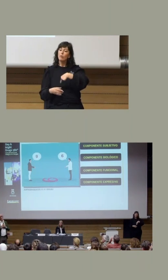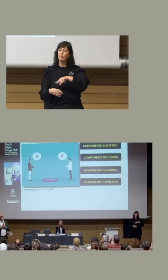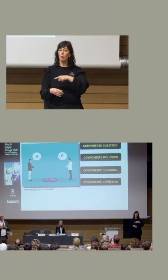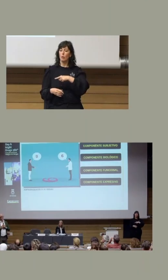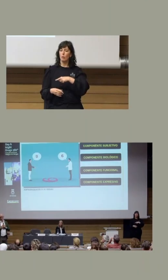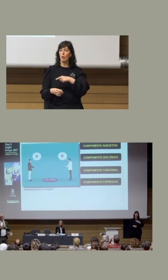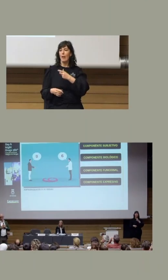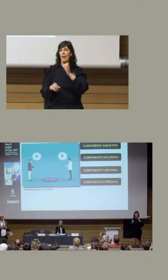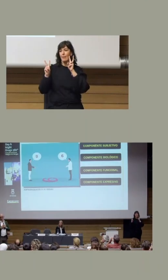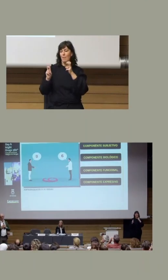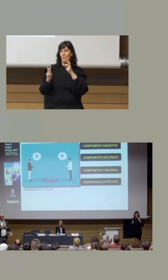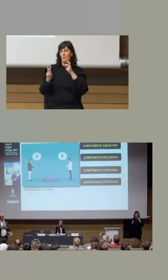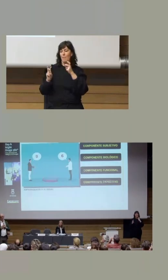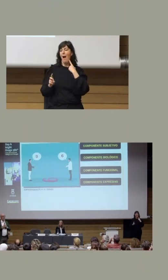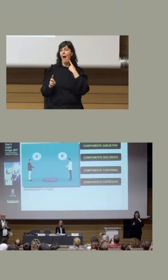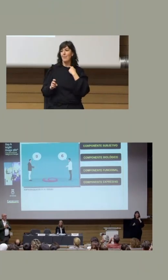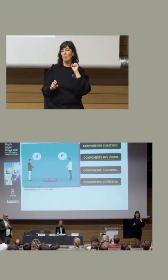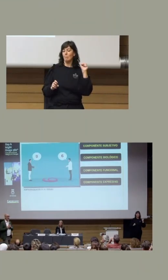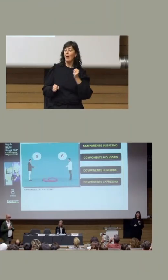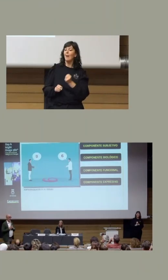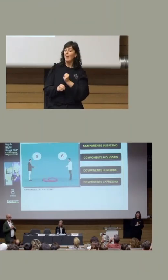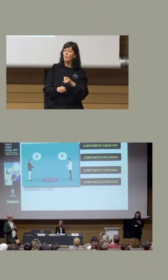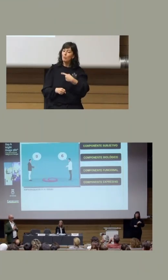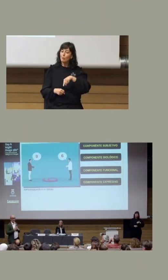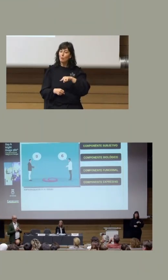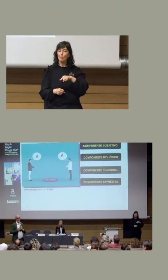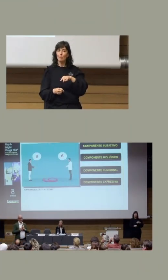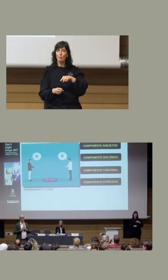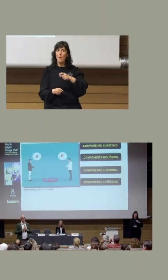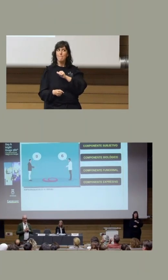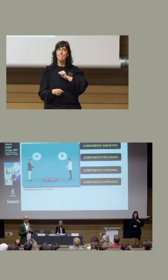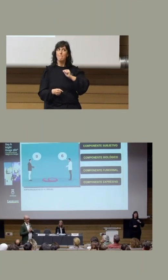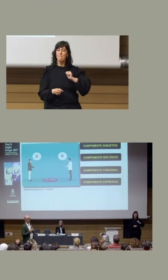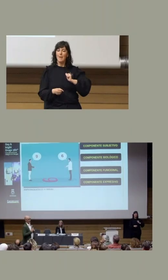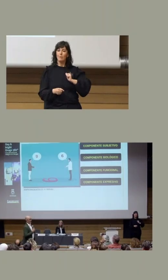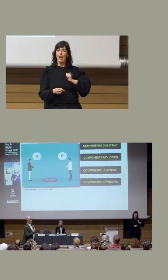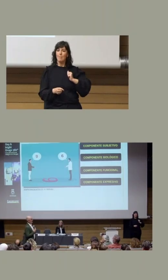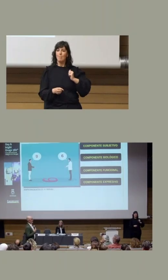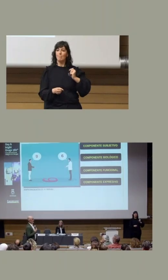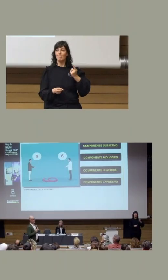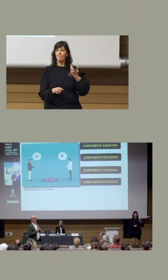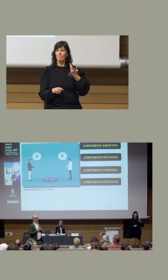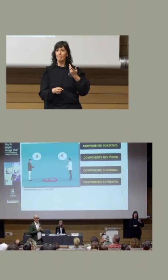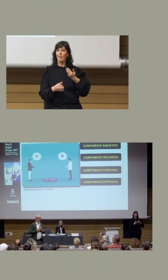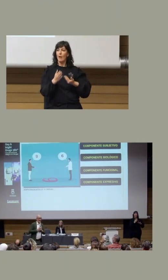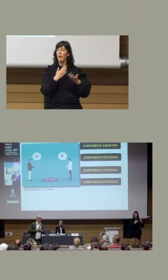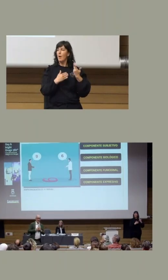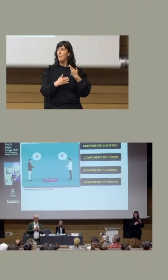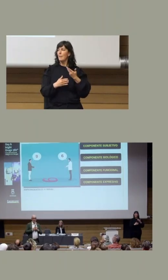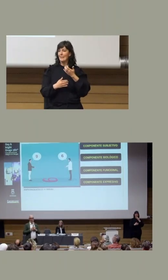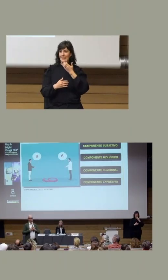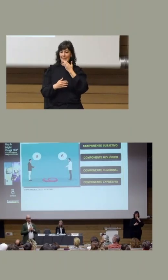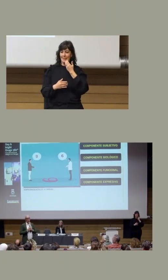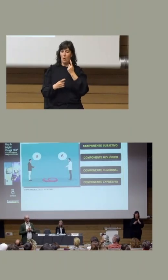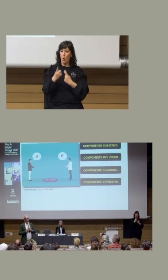personal. Si esta chica viene a mi consulta y en mí prevalece la ansiedad, el miedo,